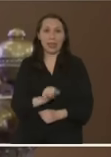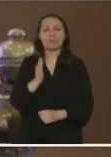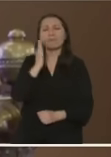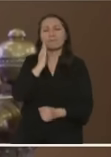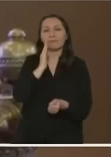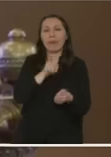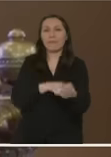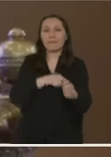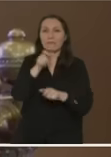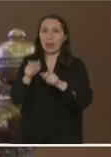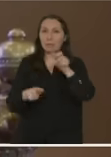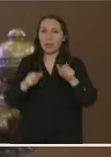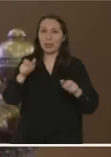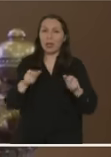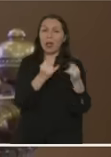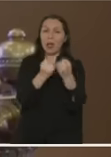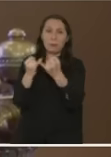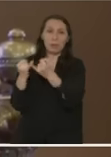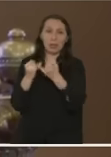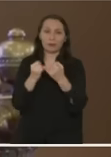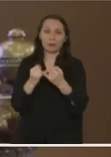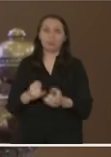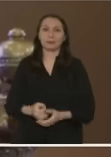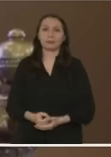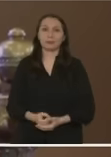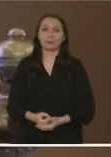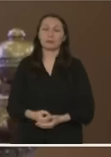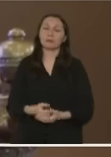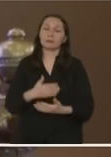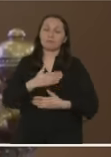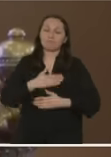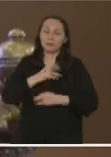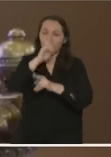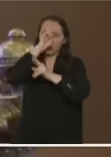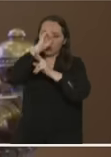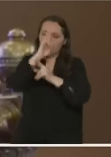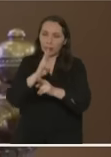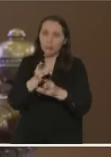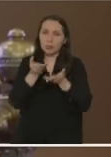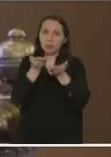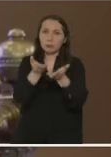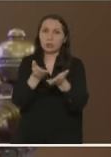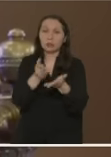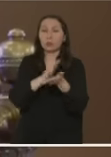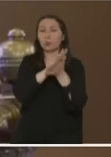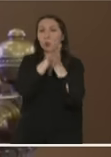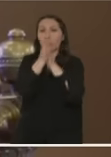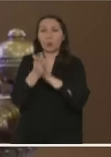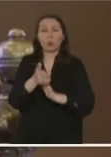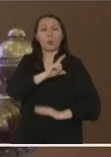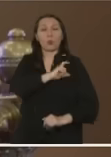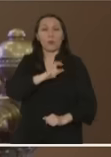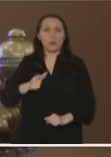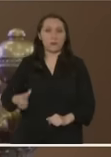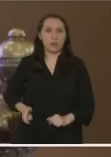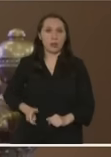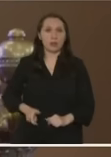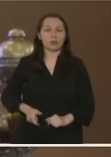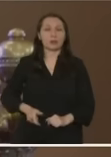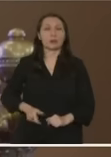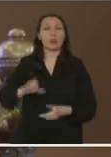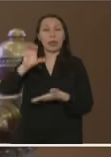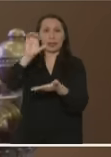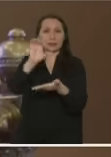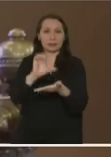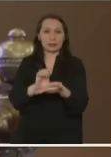estimados familiares y amigos, tengan mis respetos y el de todo el gobierno y